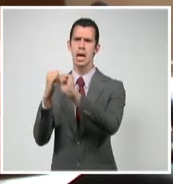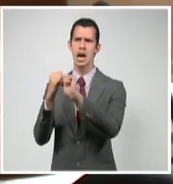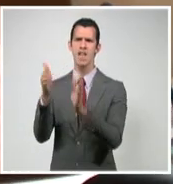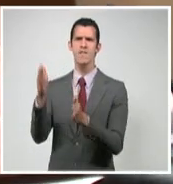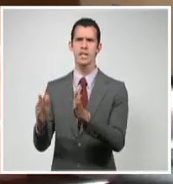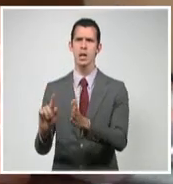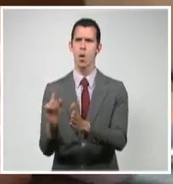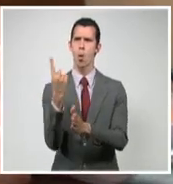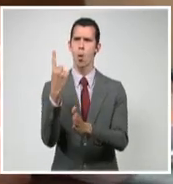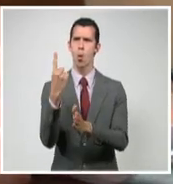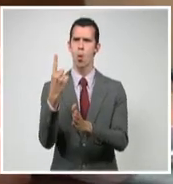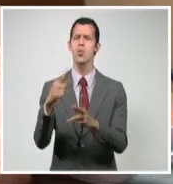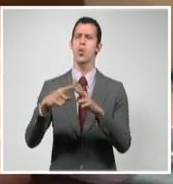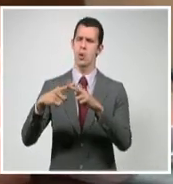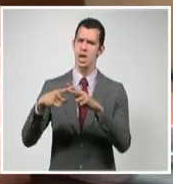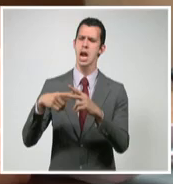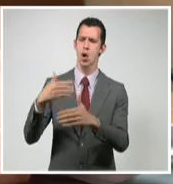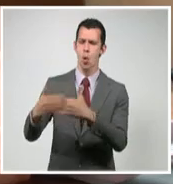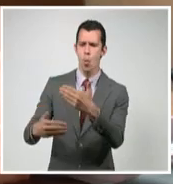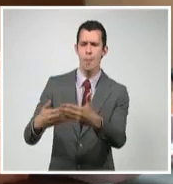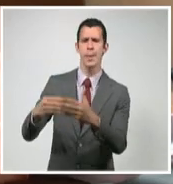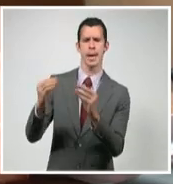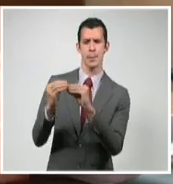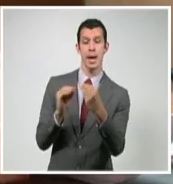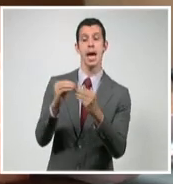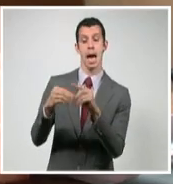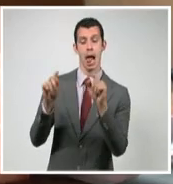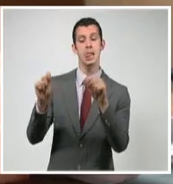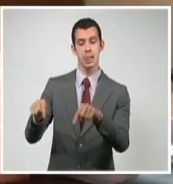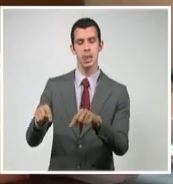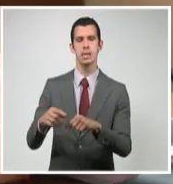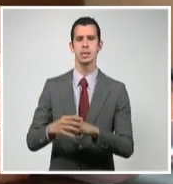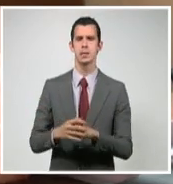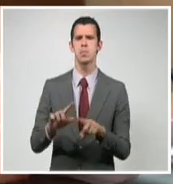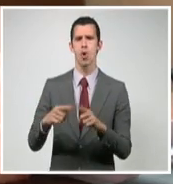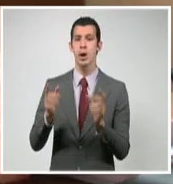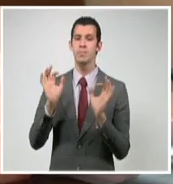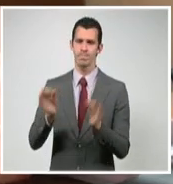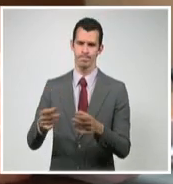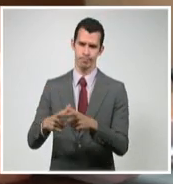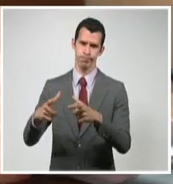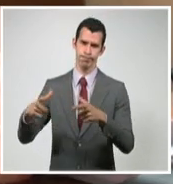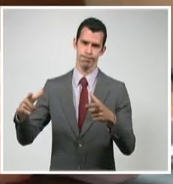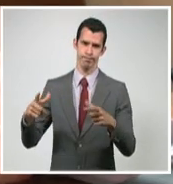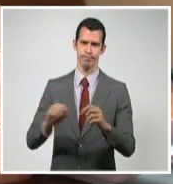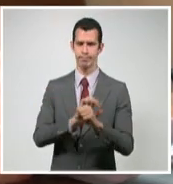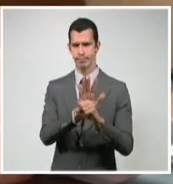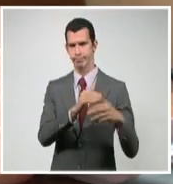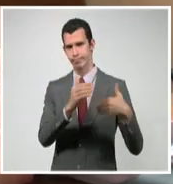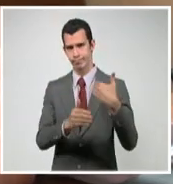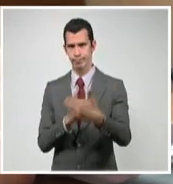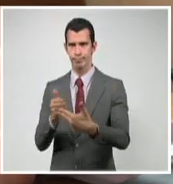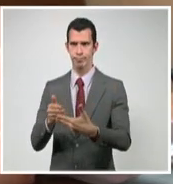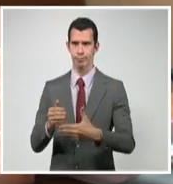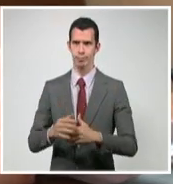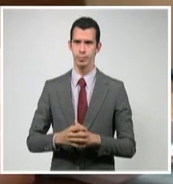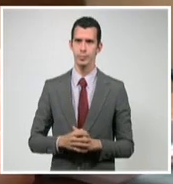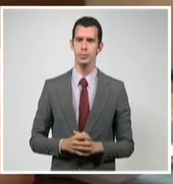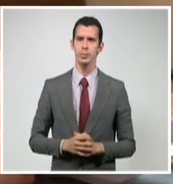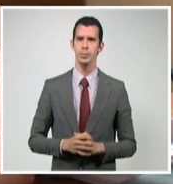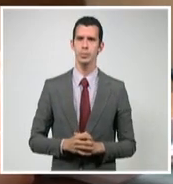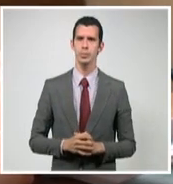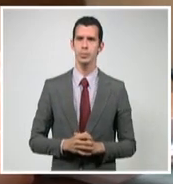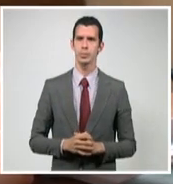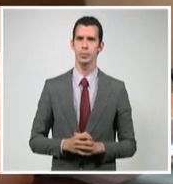a partir del incremento sostenido de los casos en los últimos días que llega a una tasa que